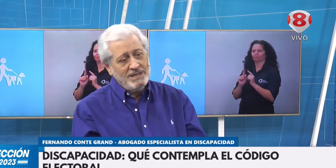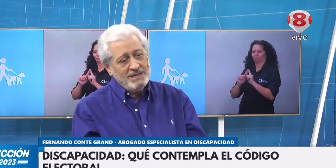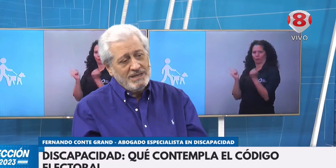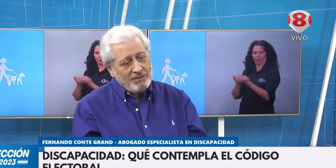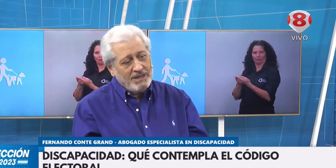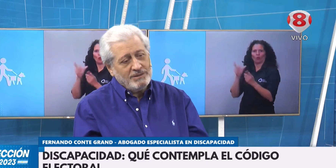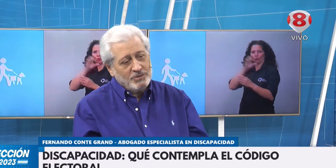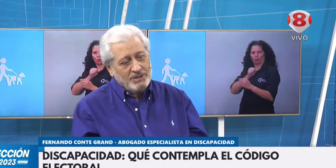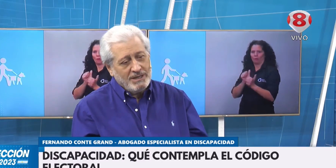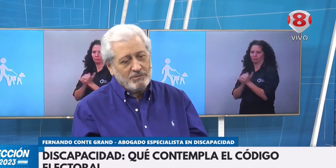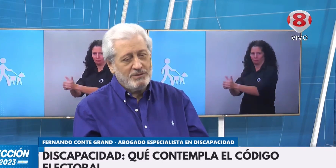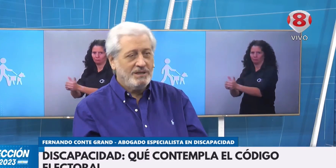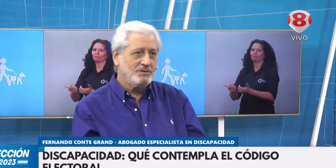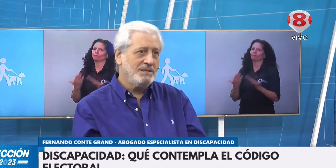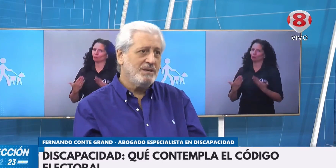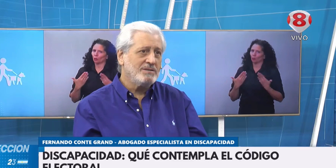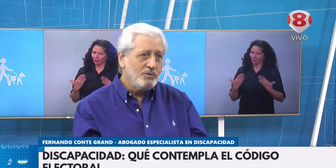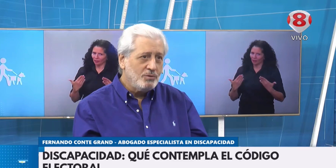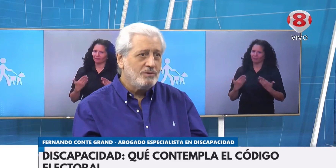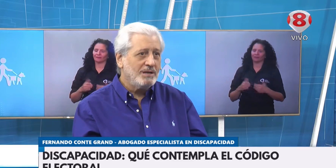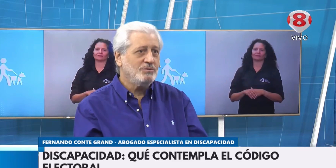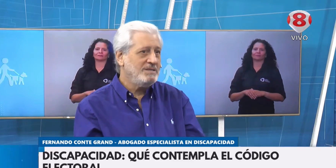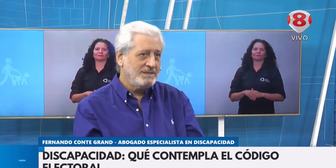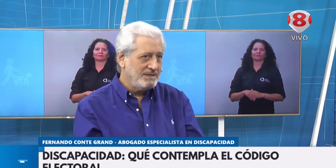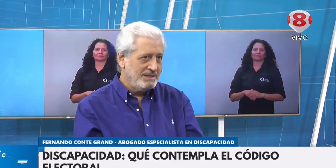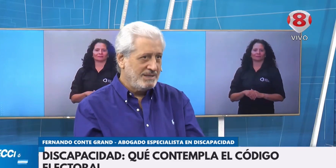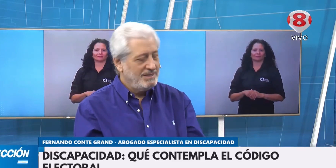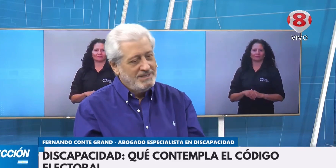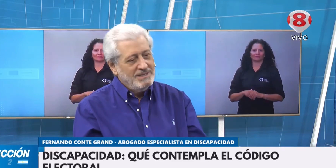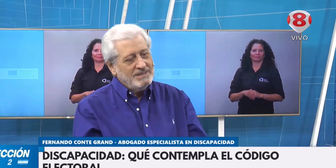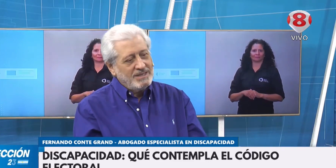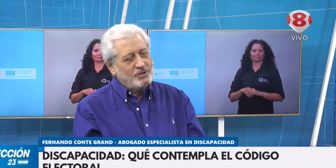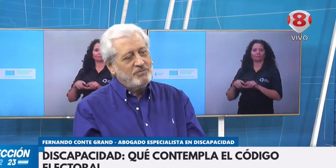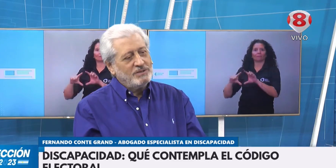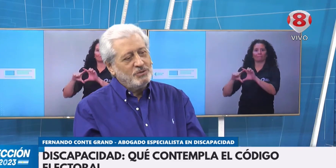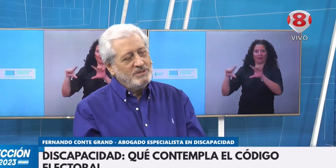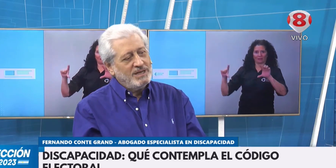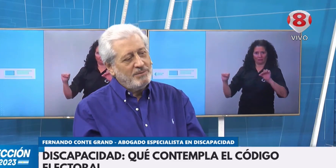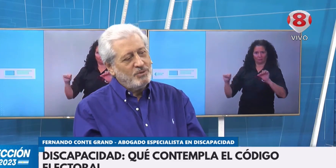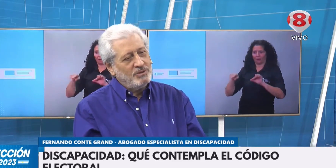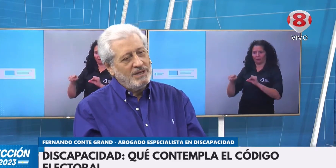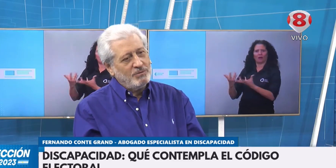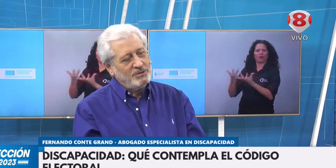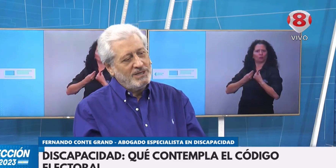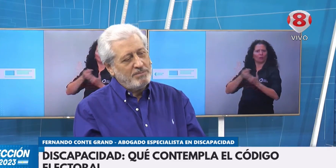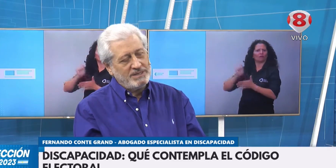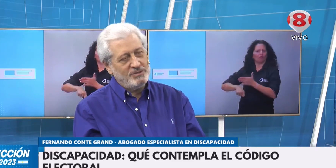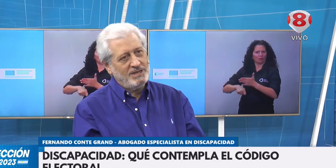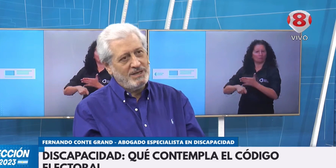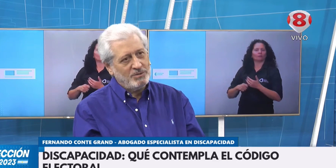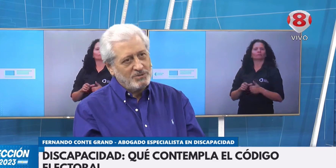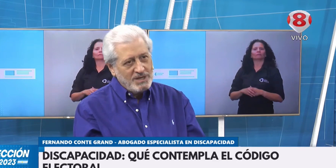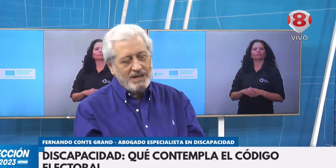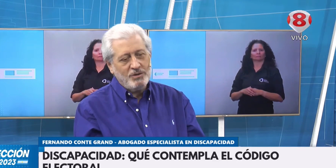electoral ni hablar en todo lo que es la cuestiones de los sistemas de salud la justicia está llena de serios conflictos judiciales por las cuestiones de las